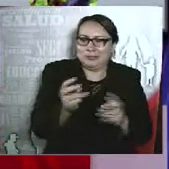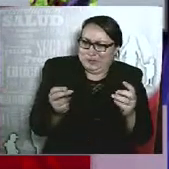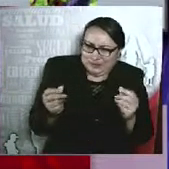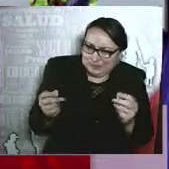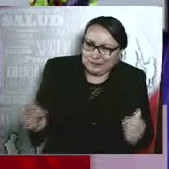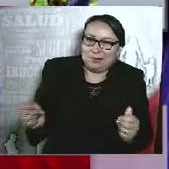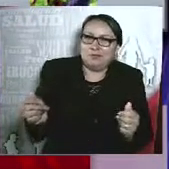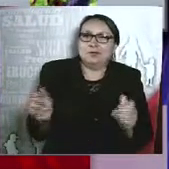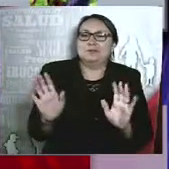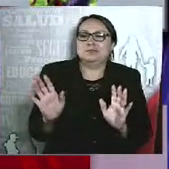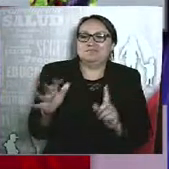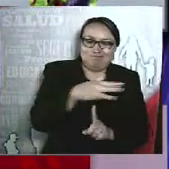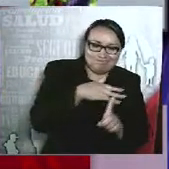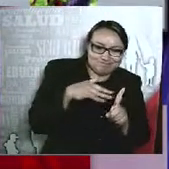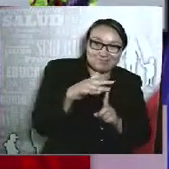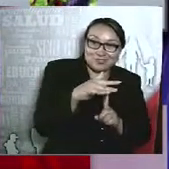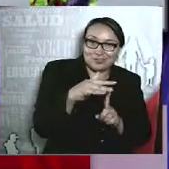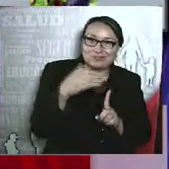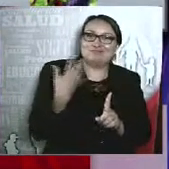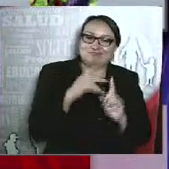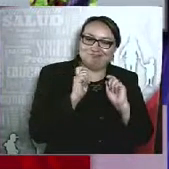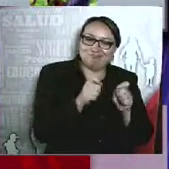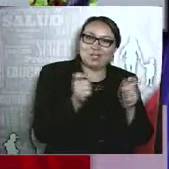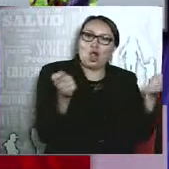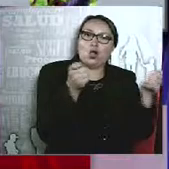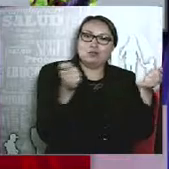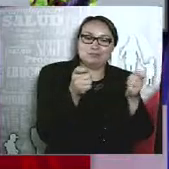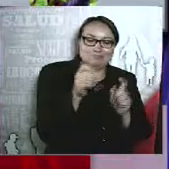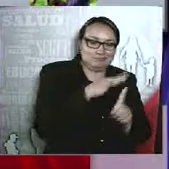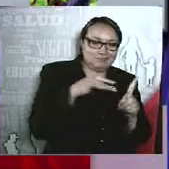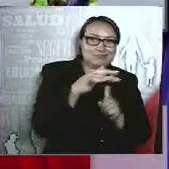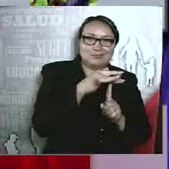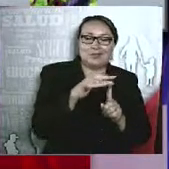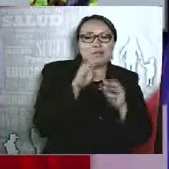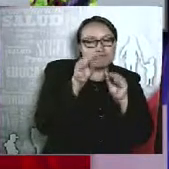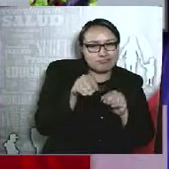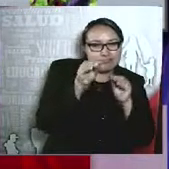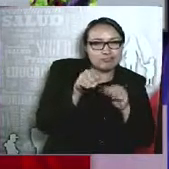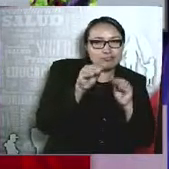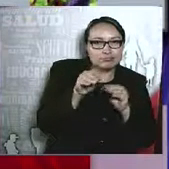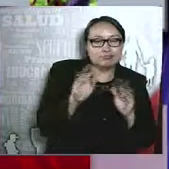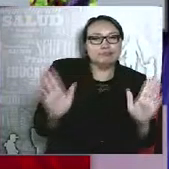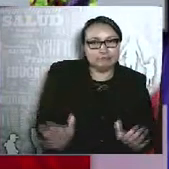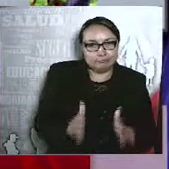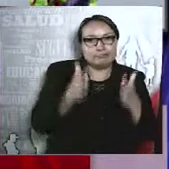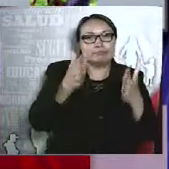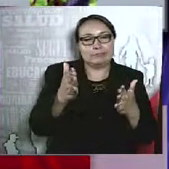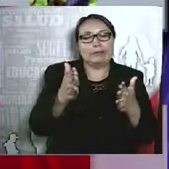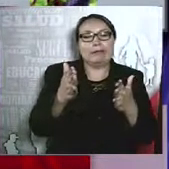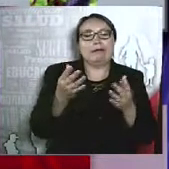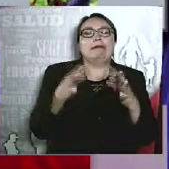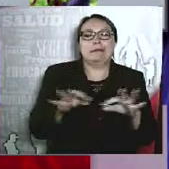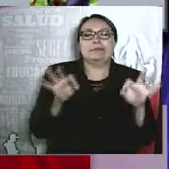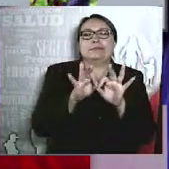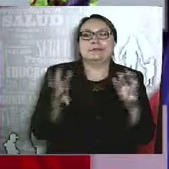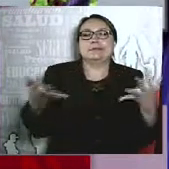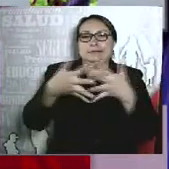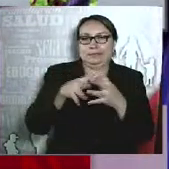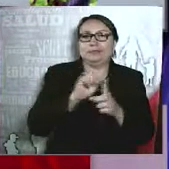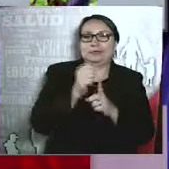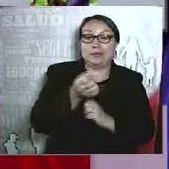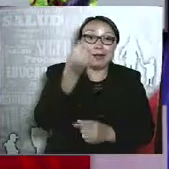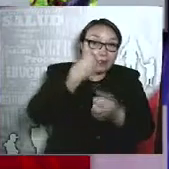personas en unos entornos que llamamos controlados puedan recibir formación y podamos hacer un mayor énfasis en la reintegración. El año pasado